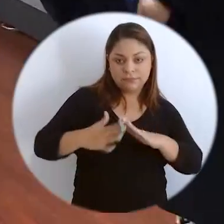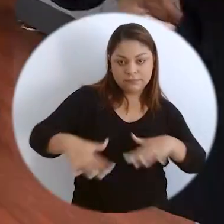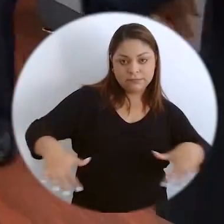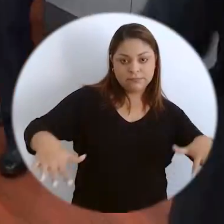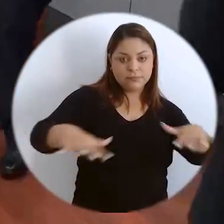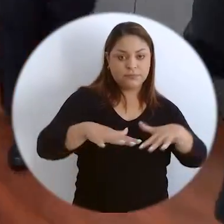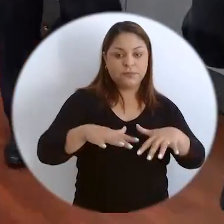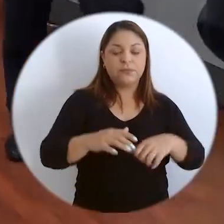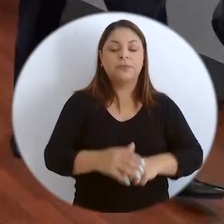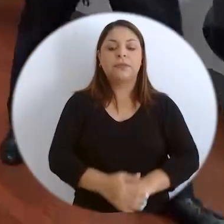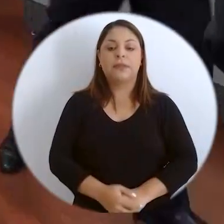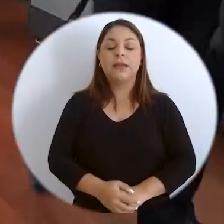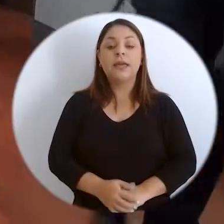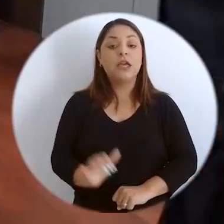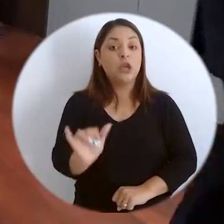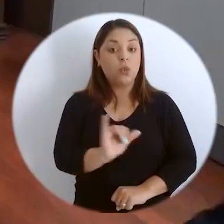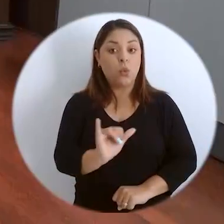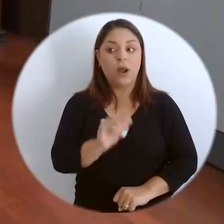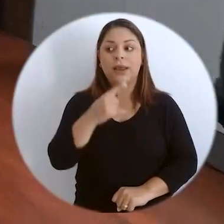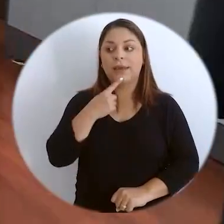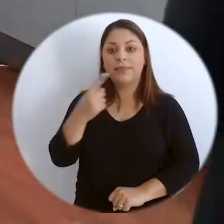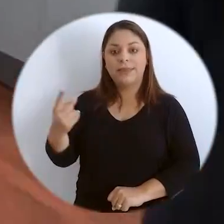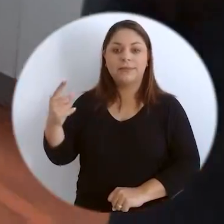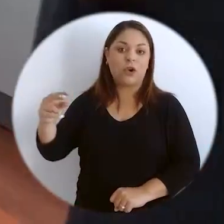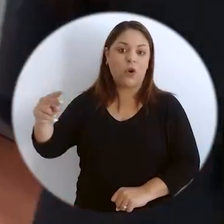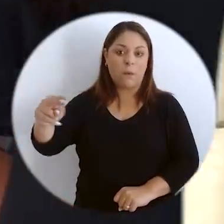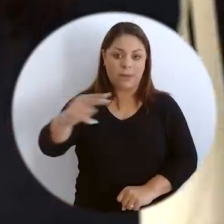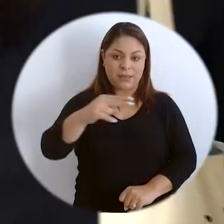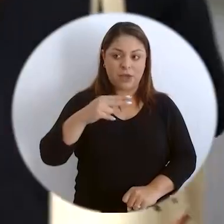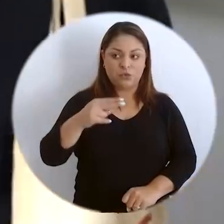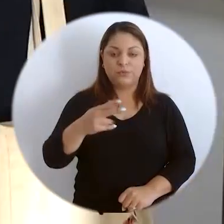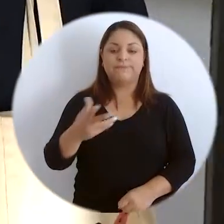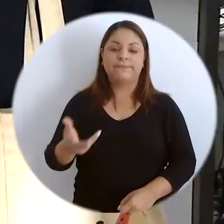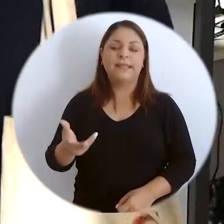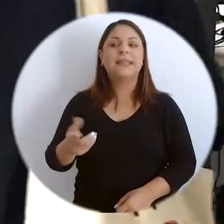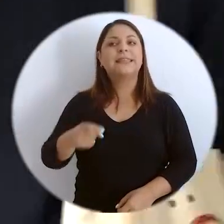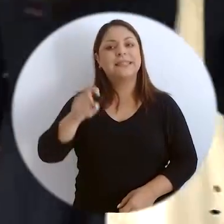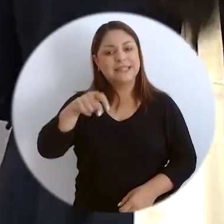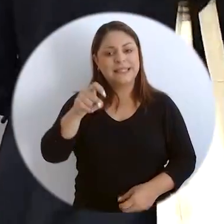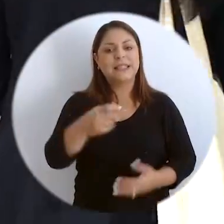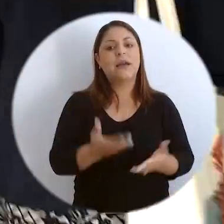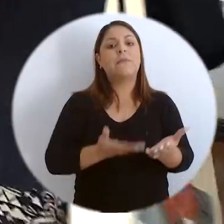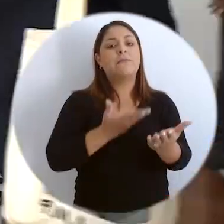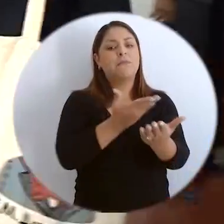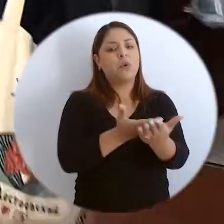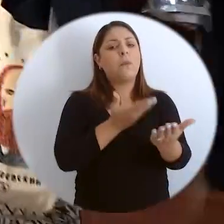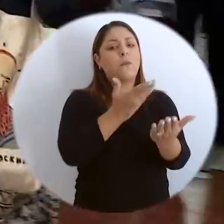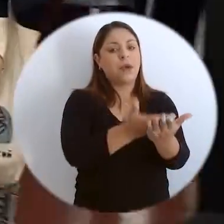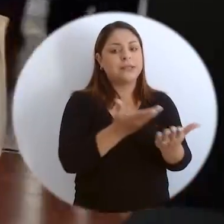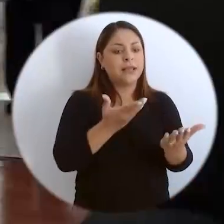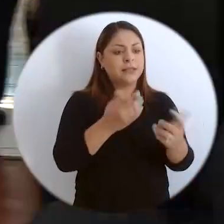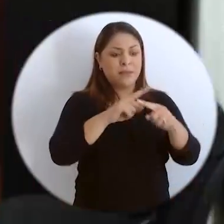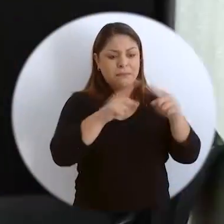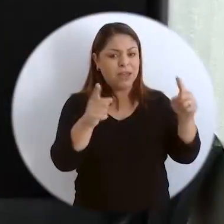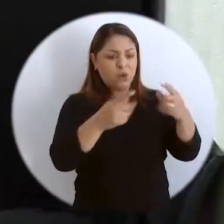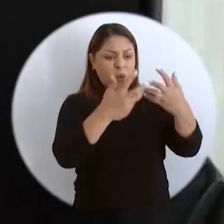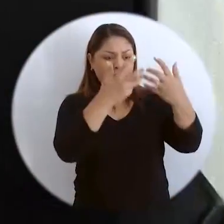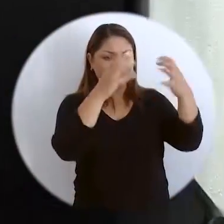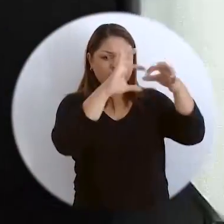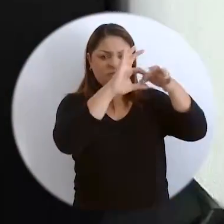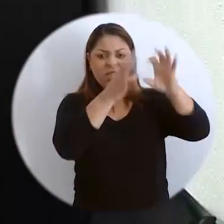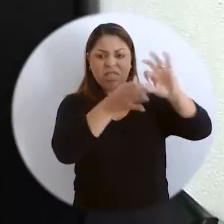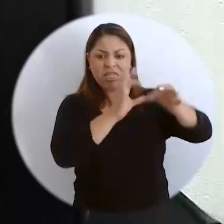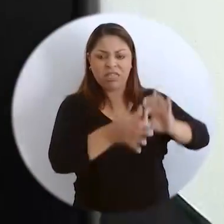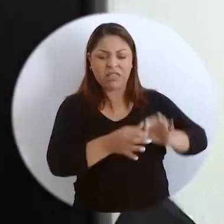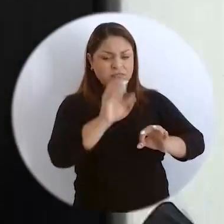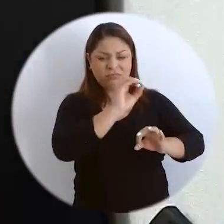apuntan los colegas, es una serie de propuestas desvinculadas entre sí, pero que tampoco por